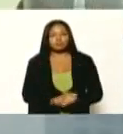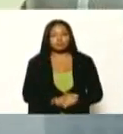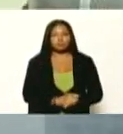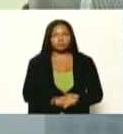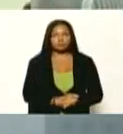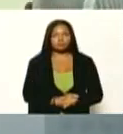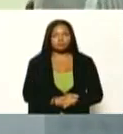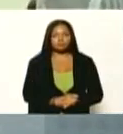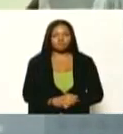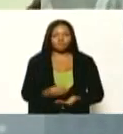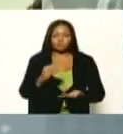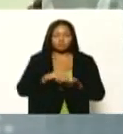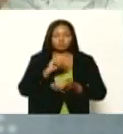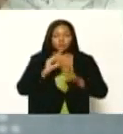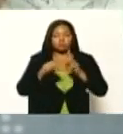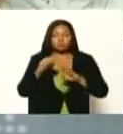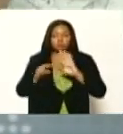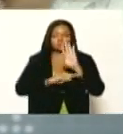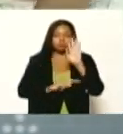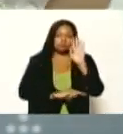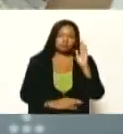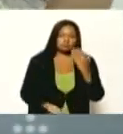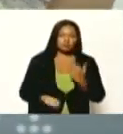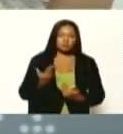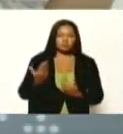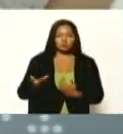se aplicaron algunas normas importantes